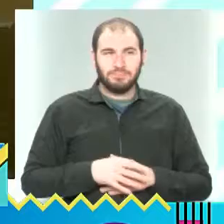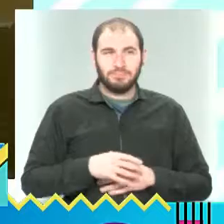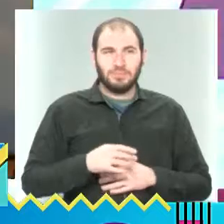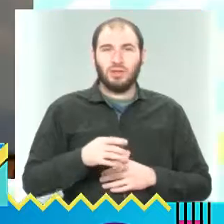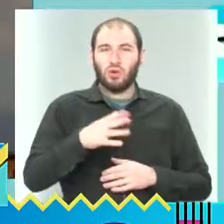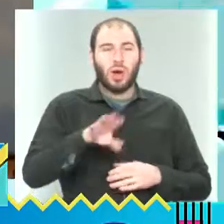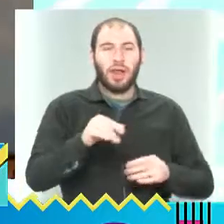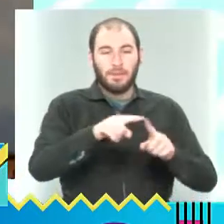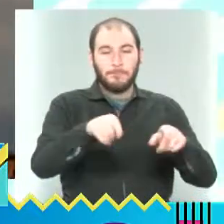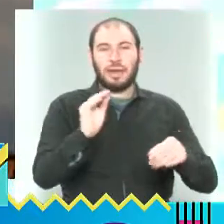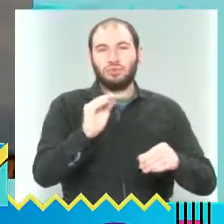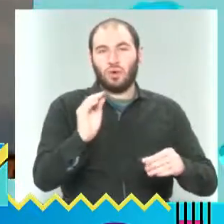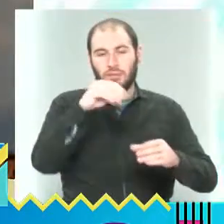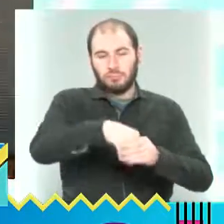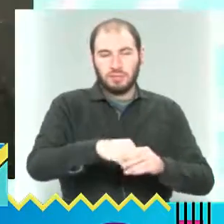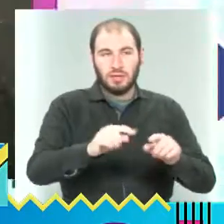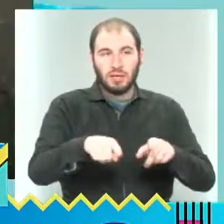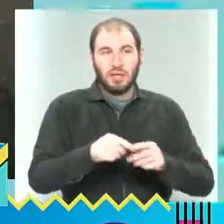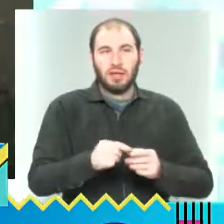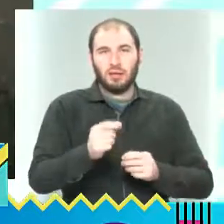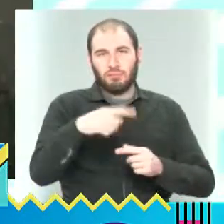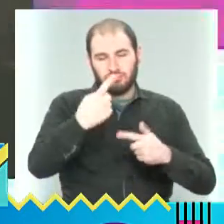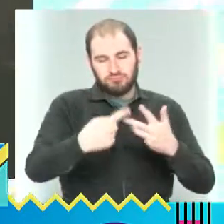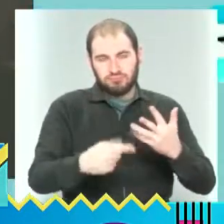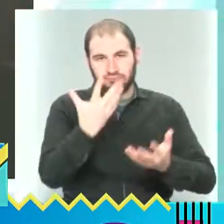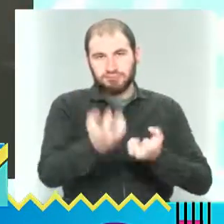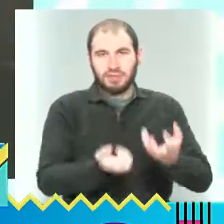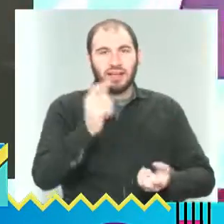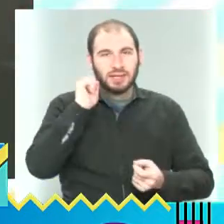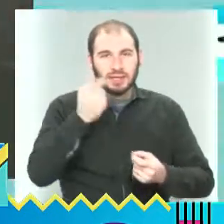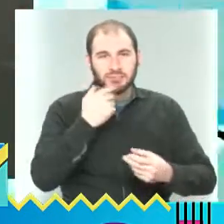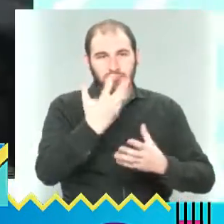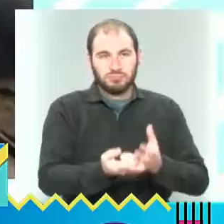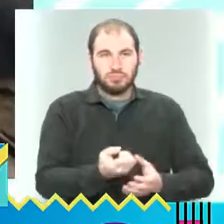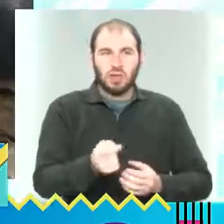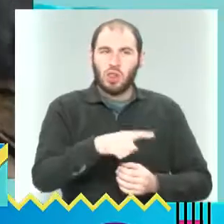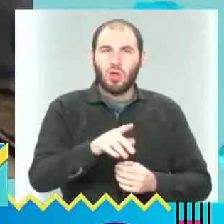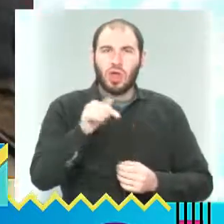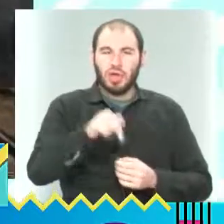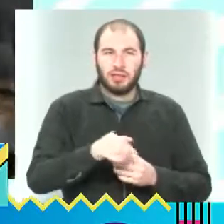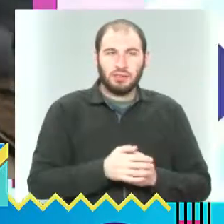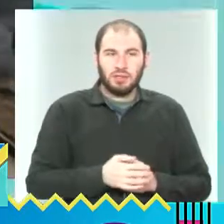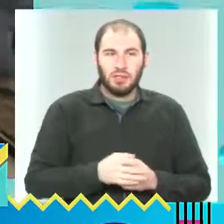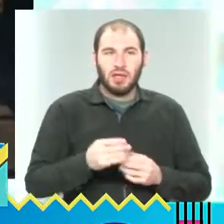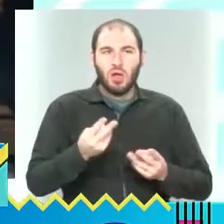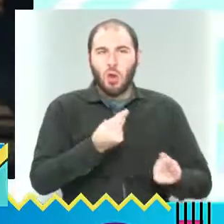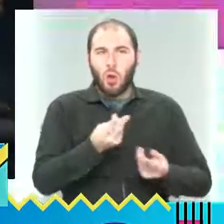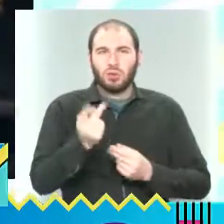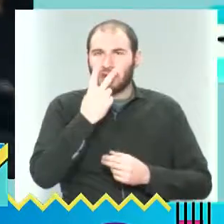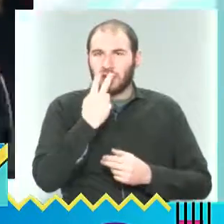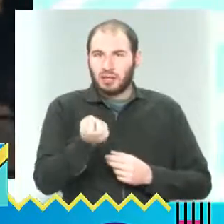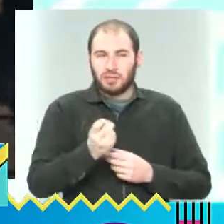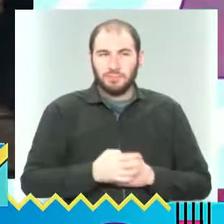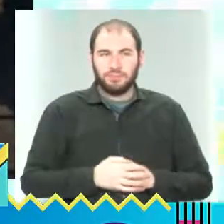donde se entierra la basura, sí, con captación de lixiviados, captación de gases, sino poder darle un aprovechamiento